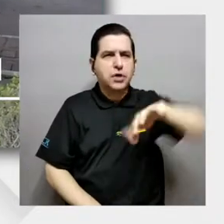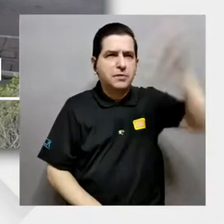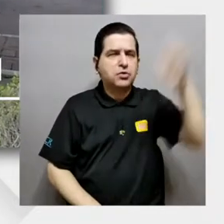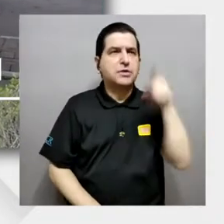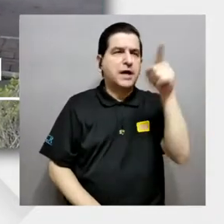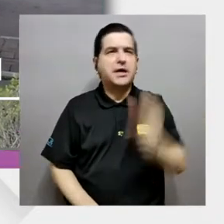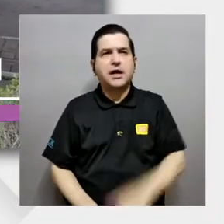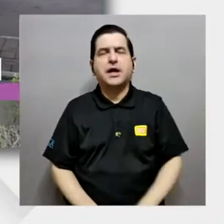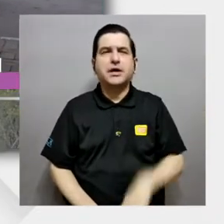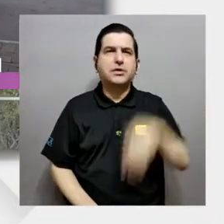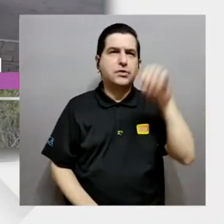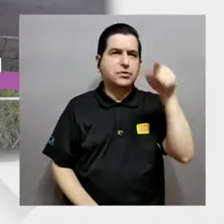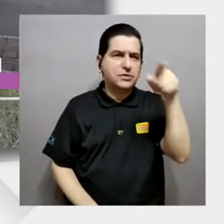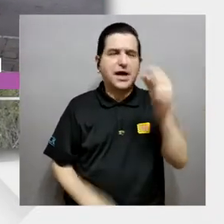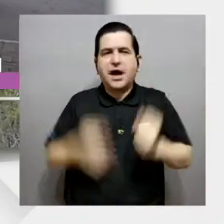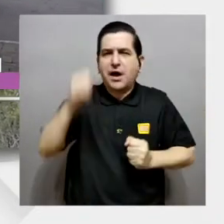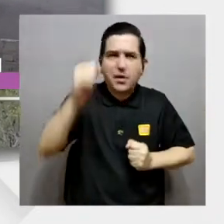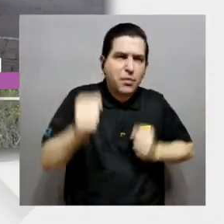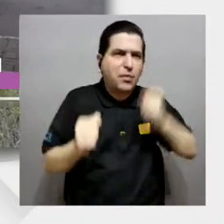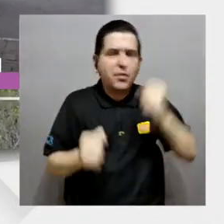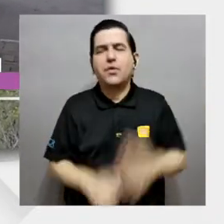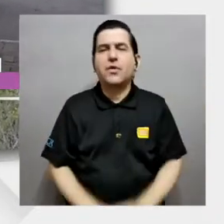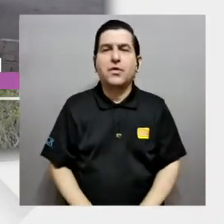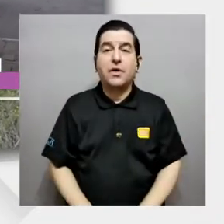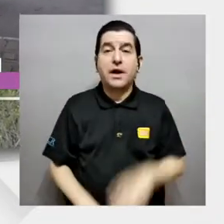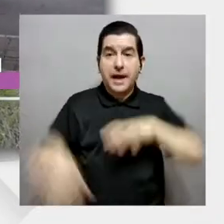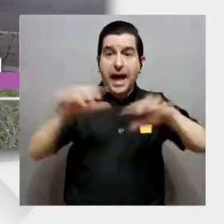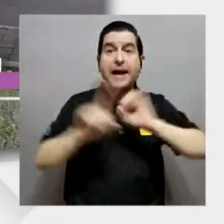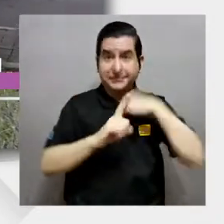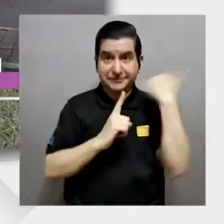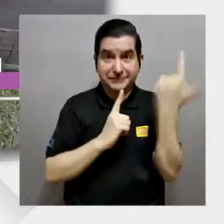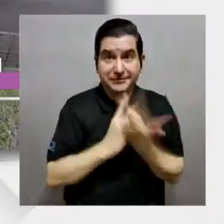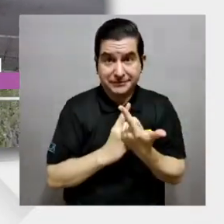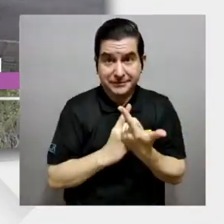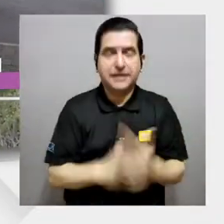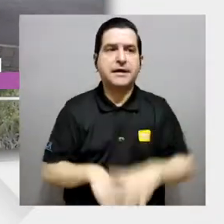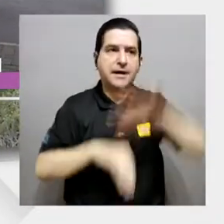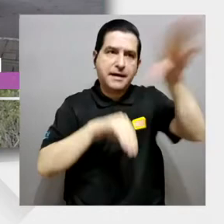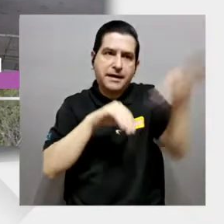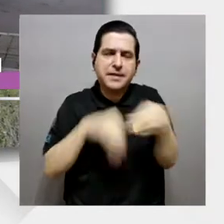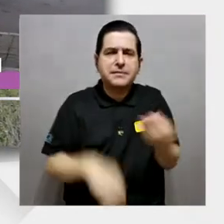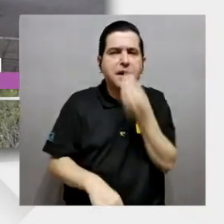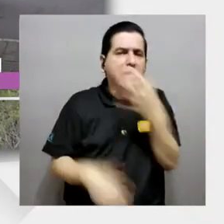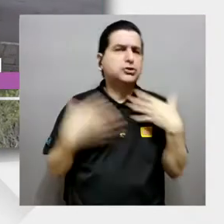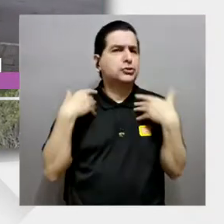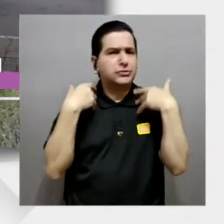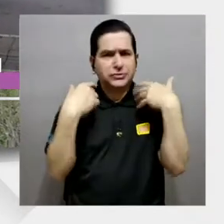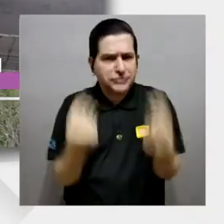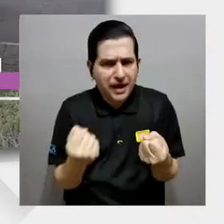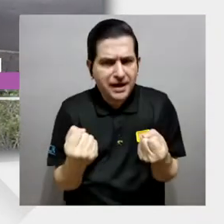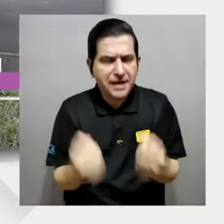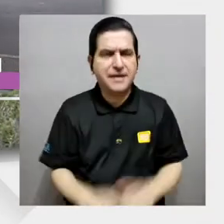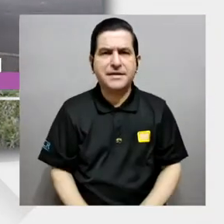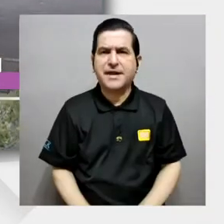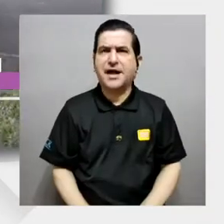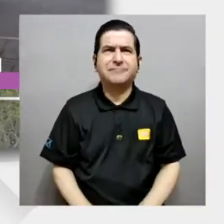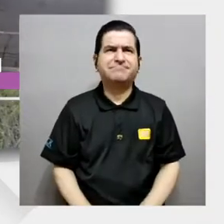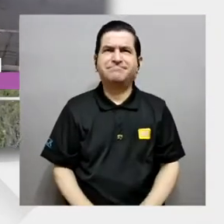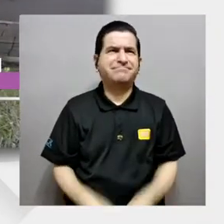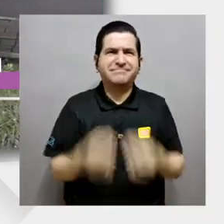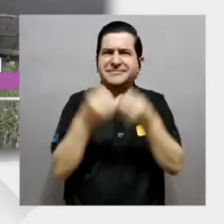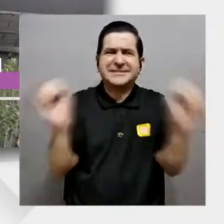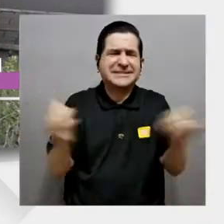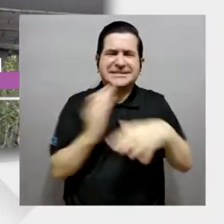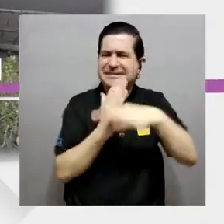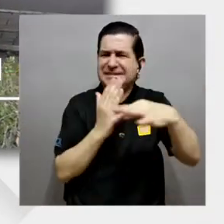Esa es una actividad que ellos hacen como actividad social. También, aparte de que la comida es muy sana y muy sin